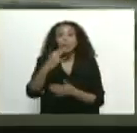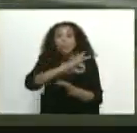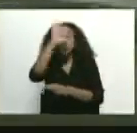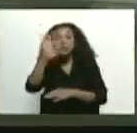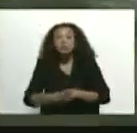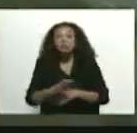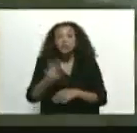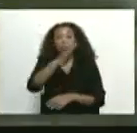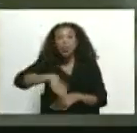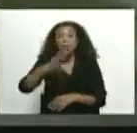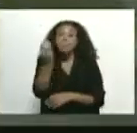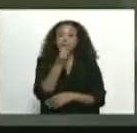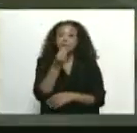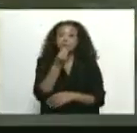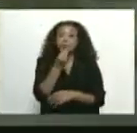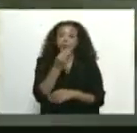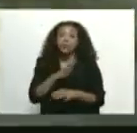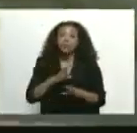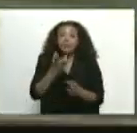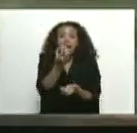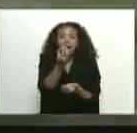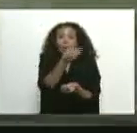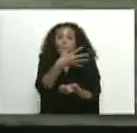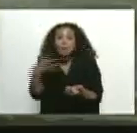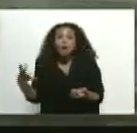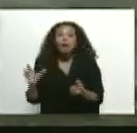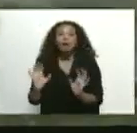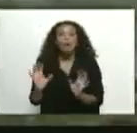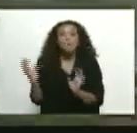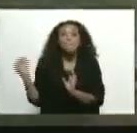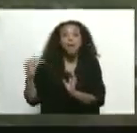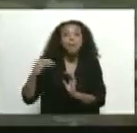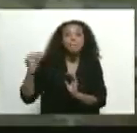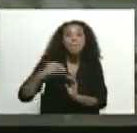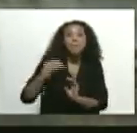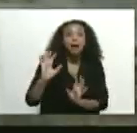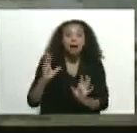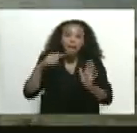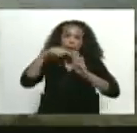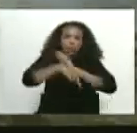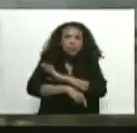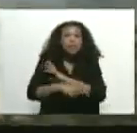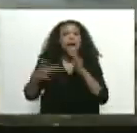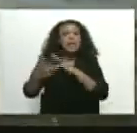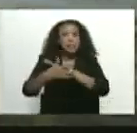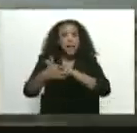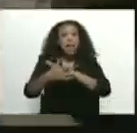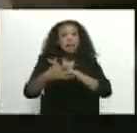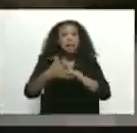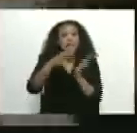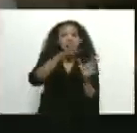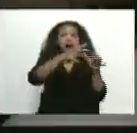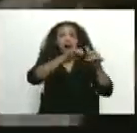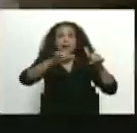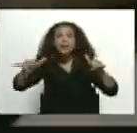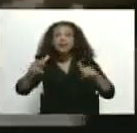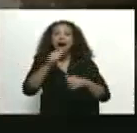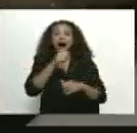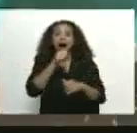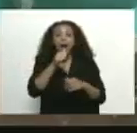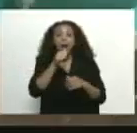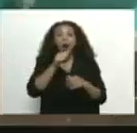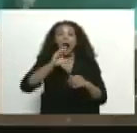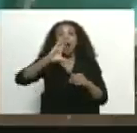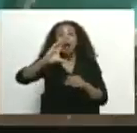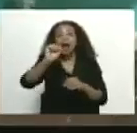consumo nacional del arroz. Claro, vamos a seguir, vamos a profundizar. Tenemos la represa de